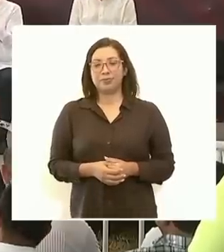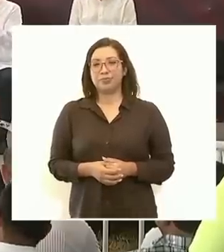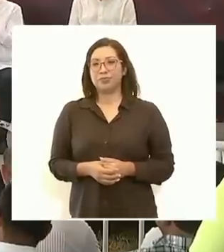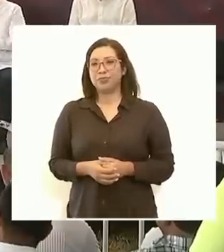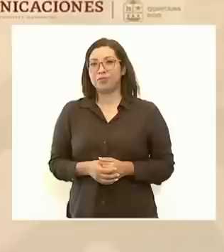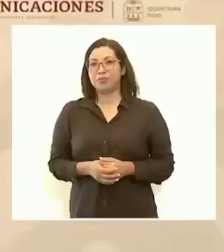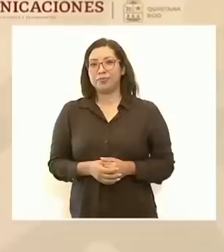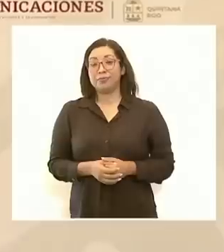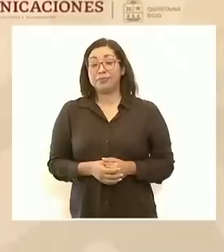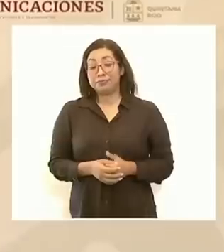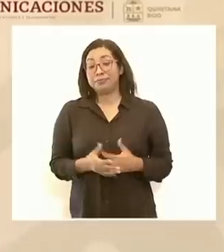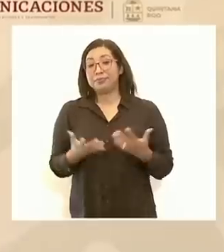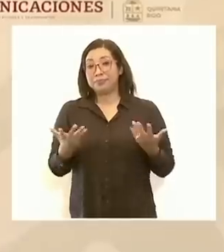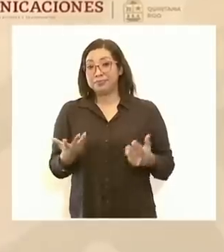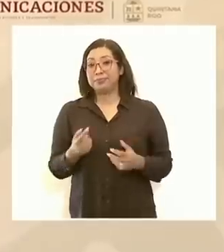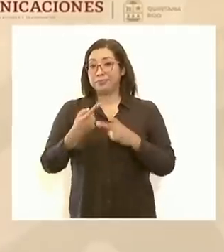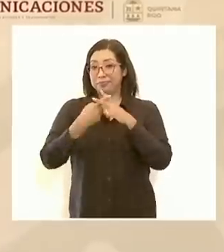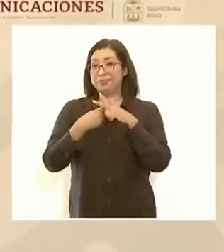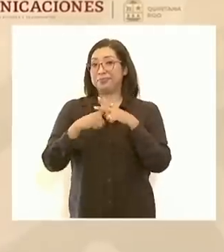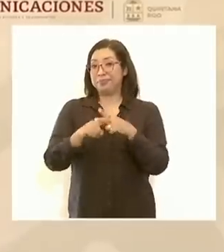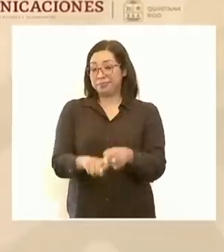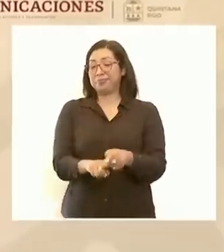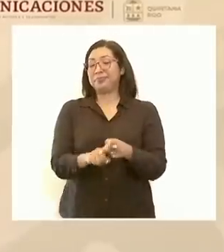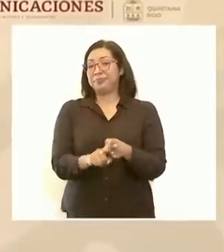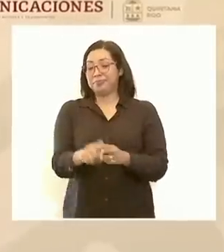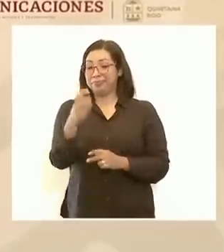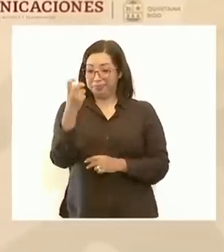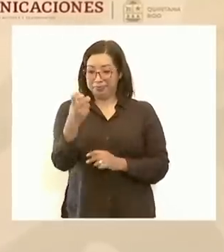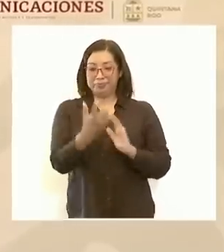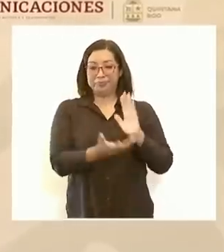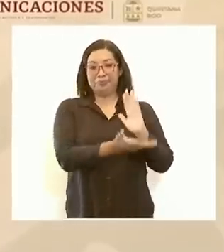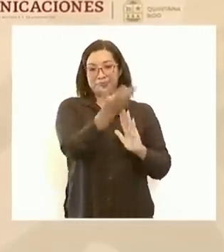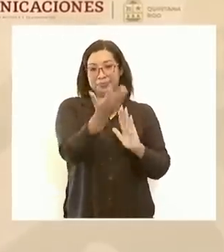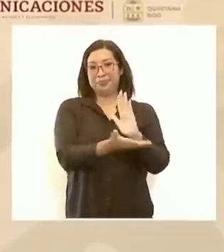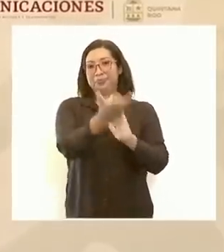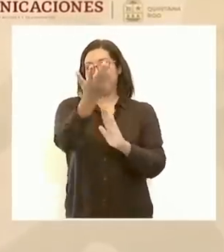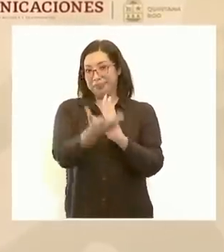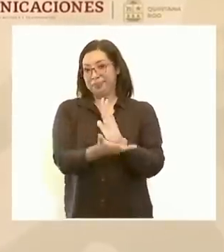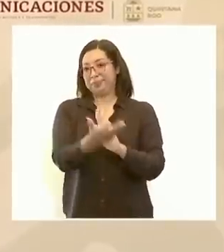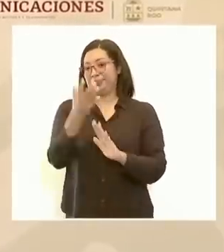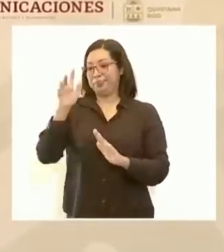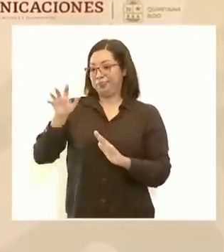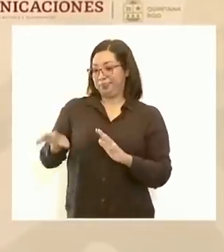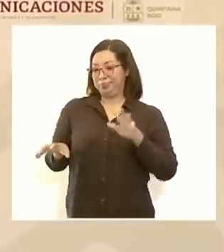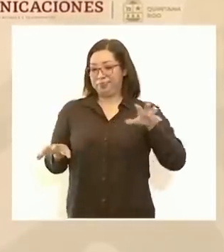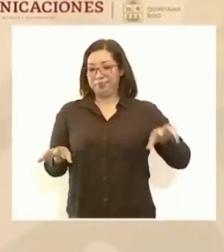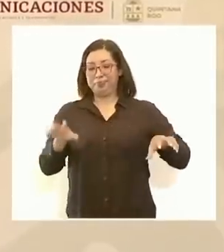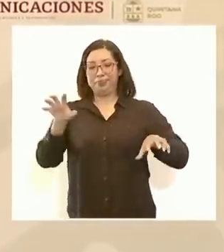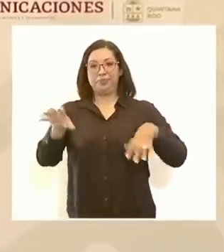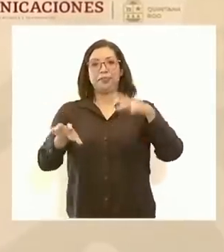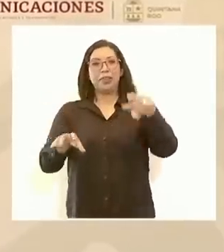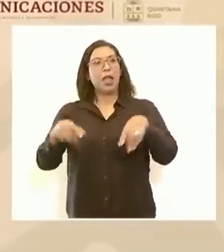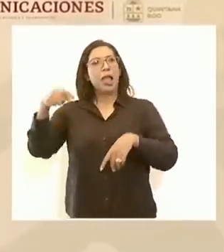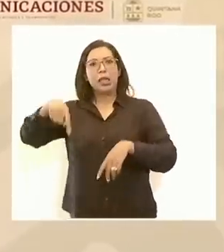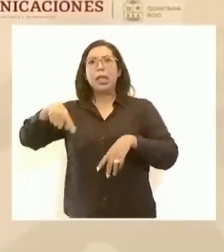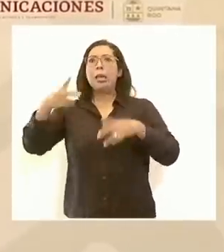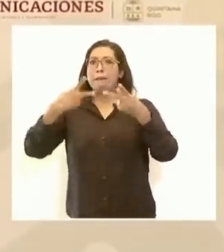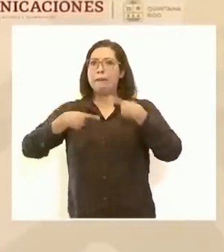son estas obras, beneficio de la gente. Qué bien que están aquí los